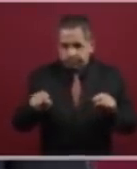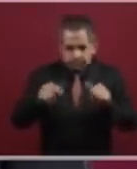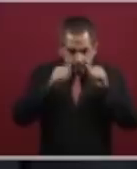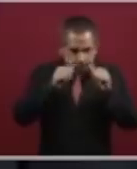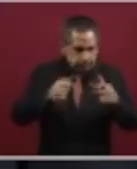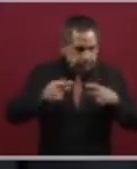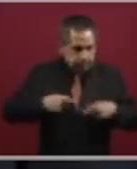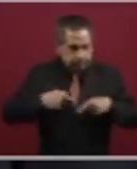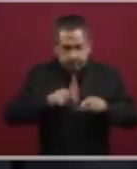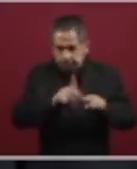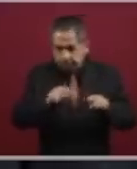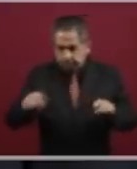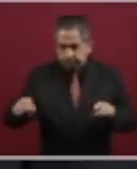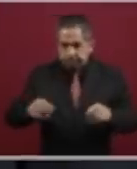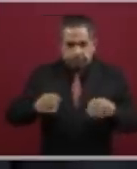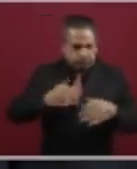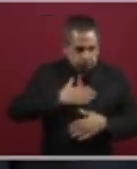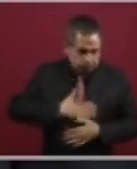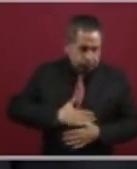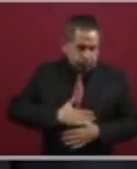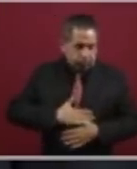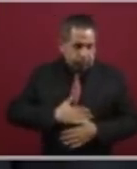gente, la justicia,